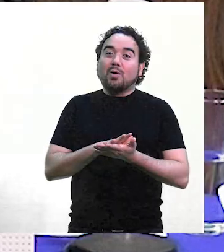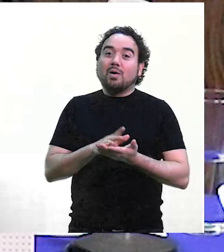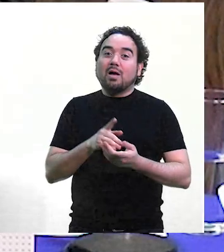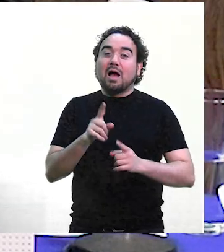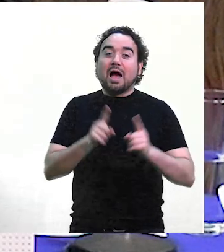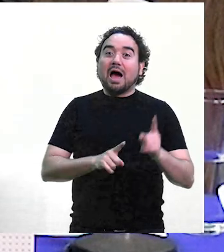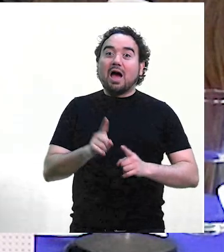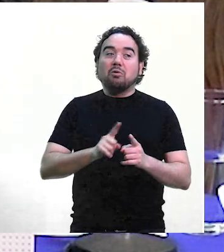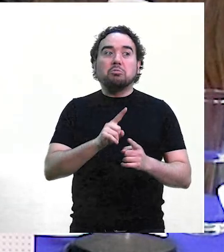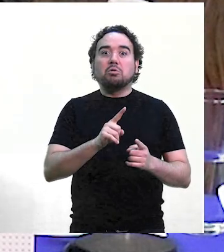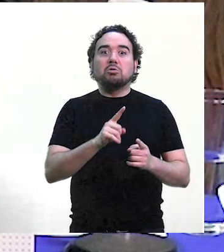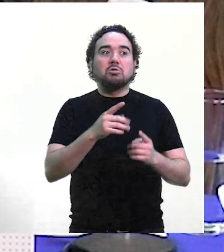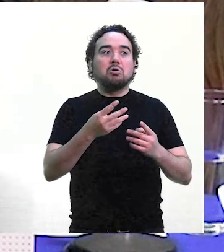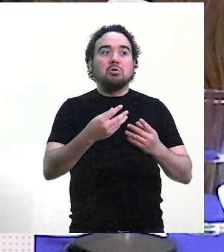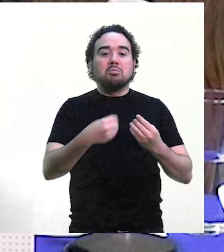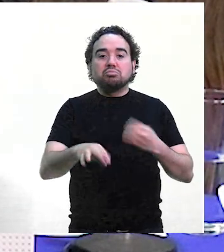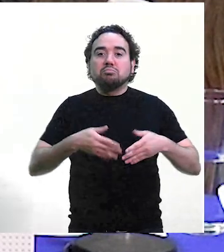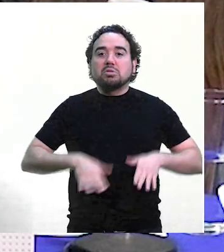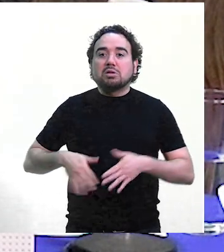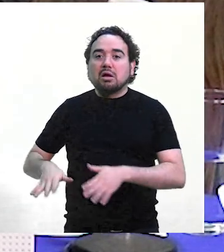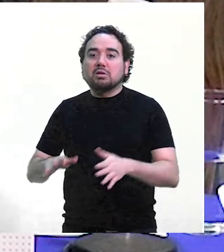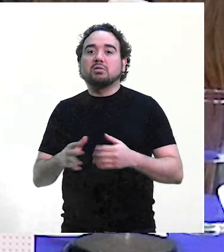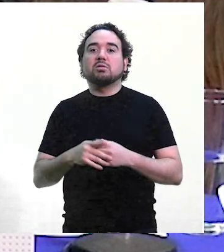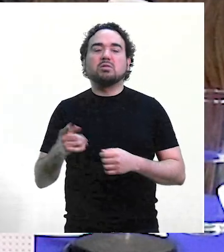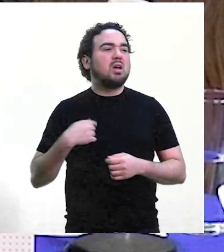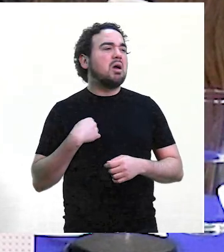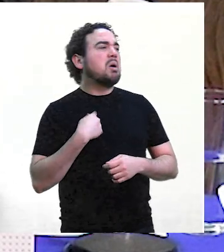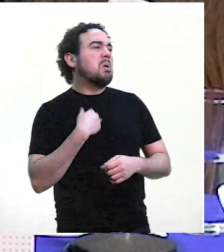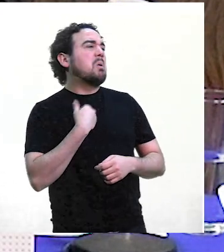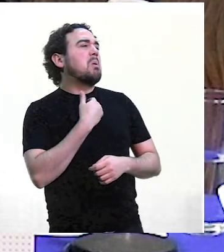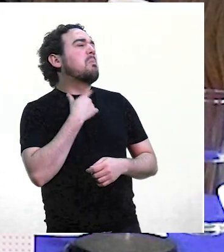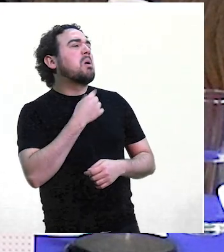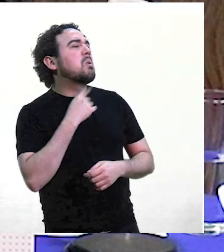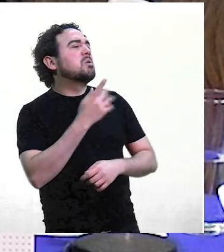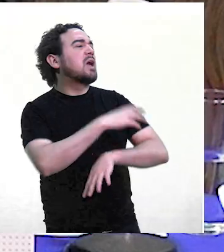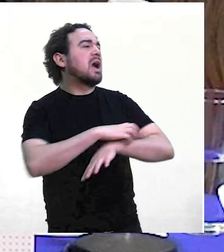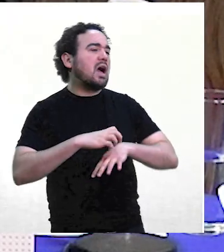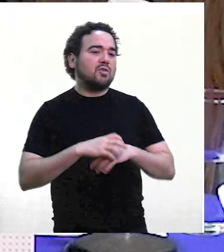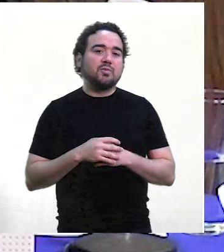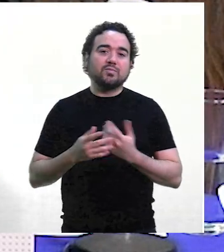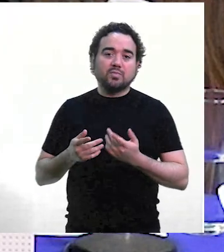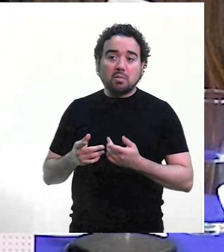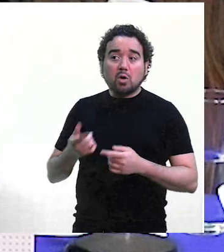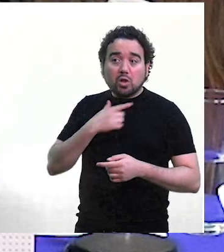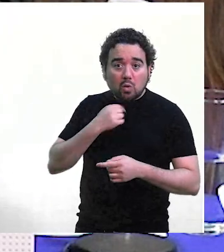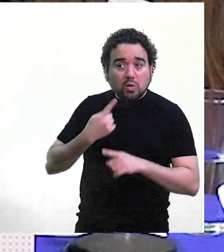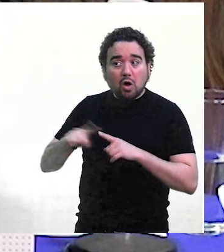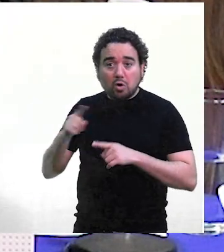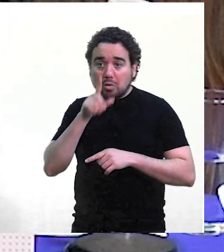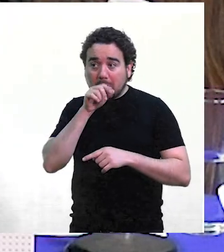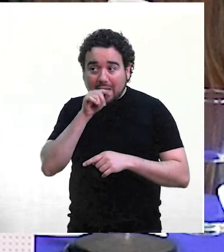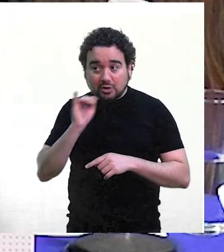ya no llegarían al mundo a sufrir. Claro. Y un estudiante me dice: a mí no me gustan los gatos. Ya,